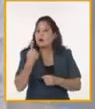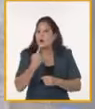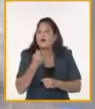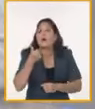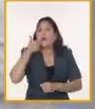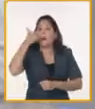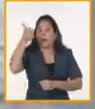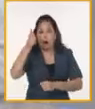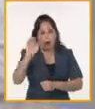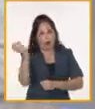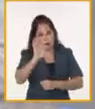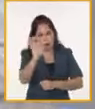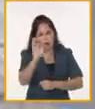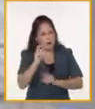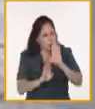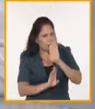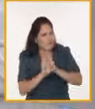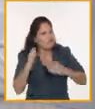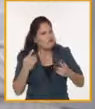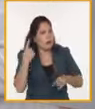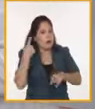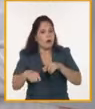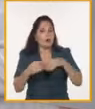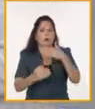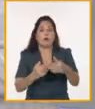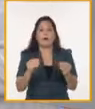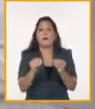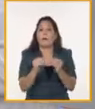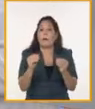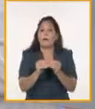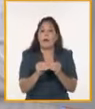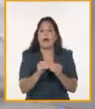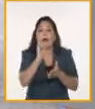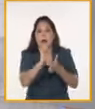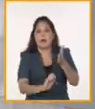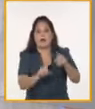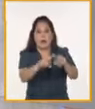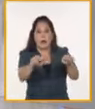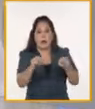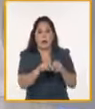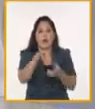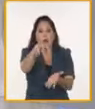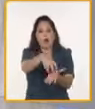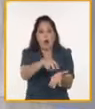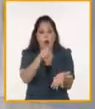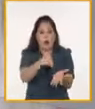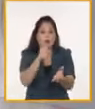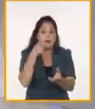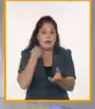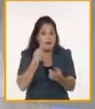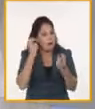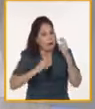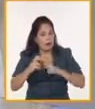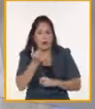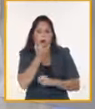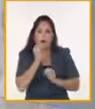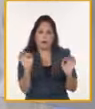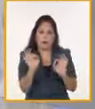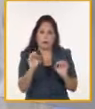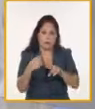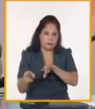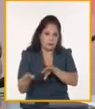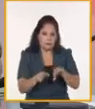satisfechos tenemos que seguir avanzando porque hay otros procesos vinculados a la licitación que son necesarios seguir estudiando para no cometer errores hablando